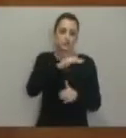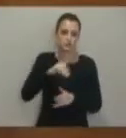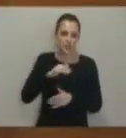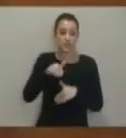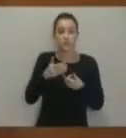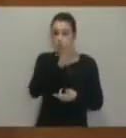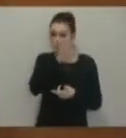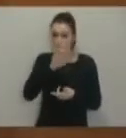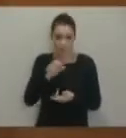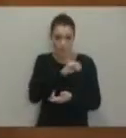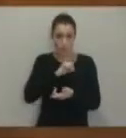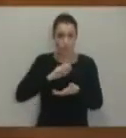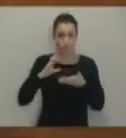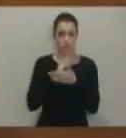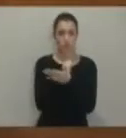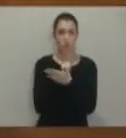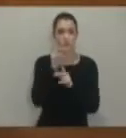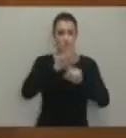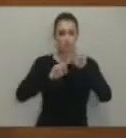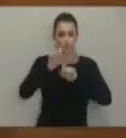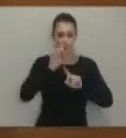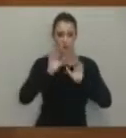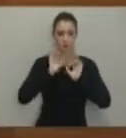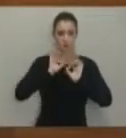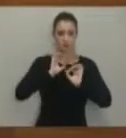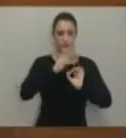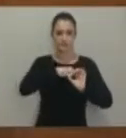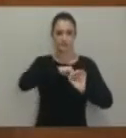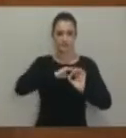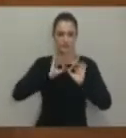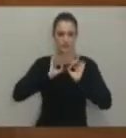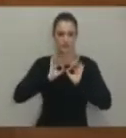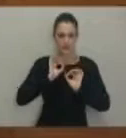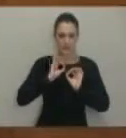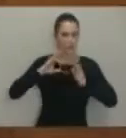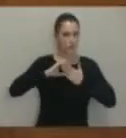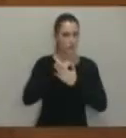las comunidades que se han enfrentado a este problema en España, todas menos una,